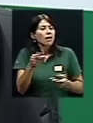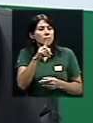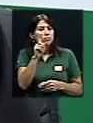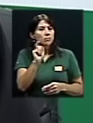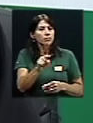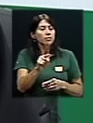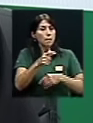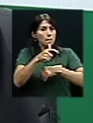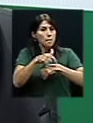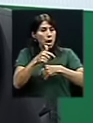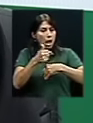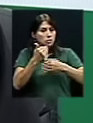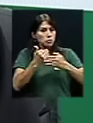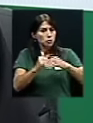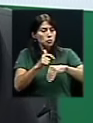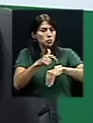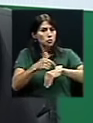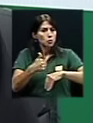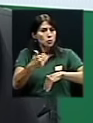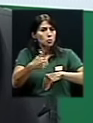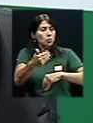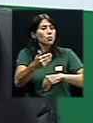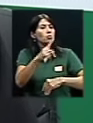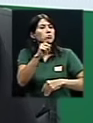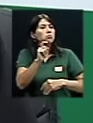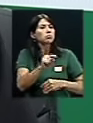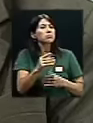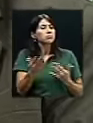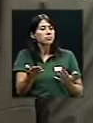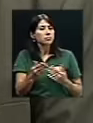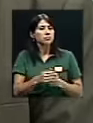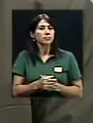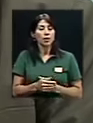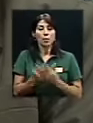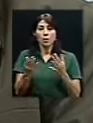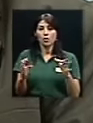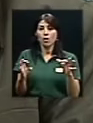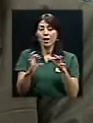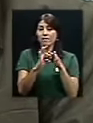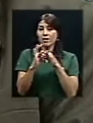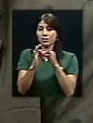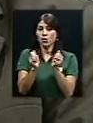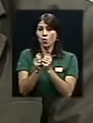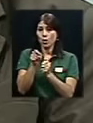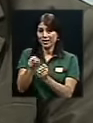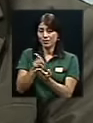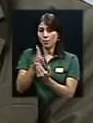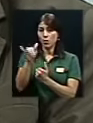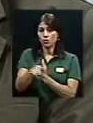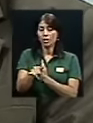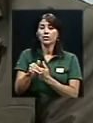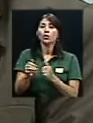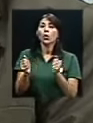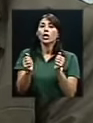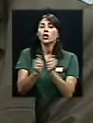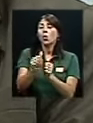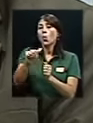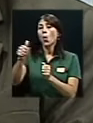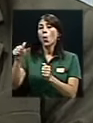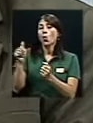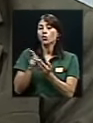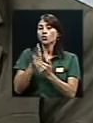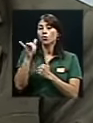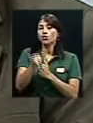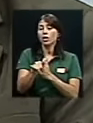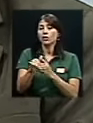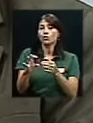plazos en ese sentido del proyecto? Bueno, en relación con este proyecto y con otros que tienen que ver